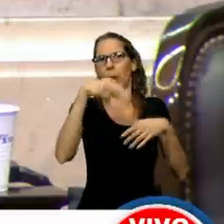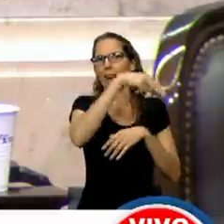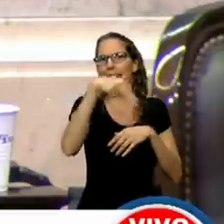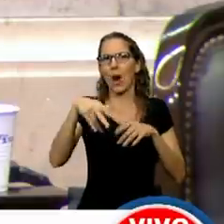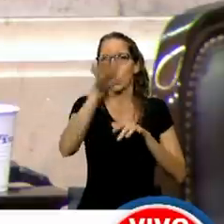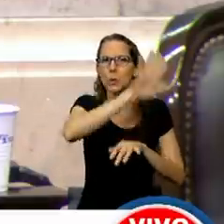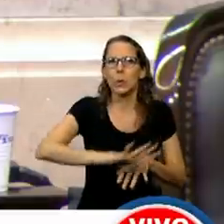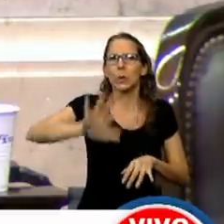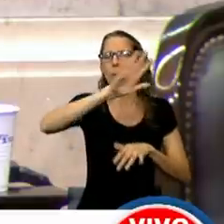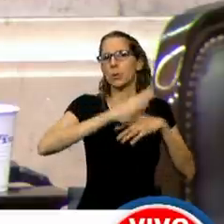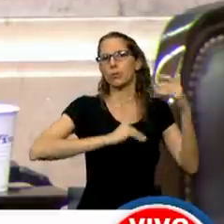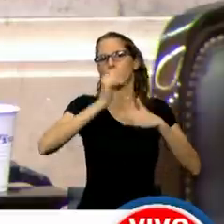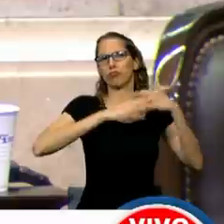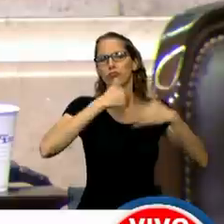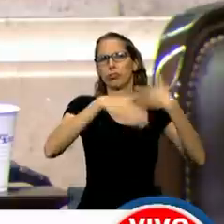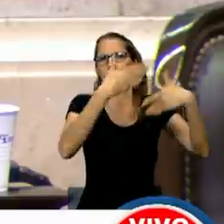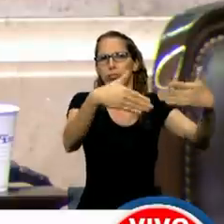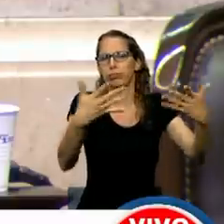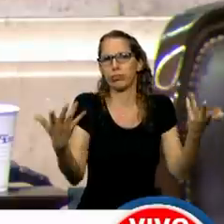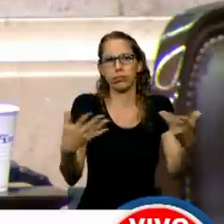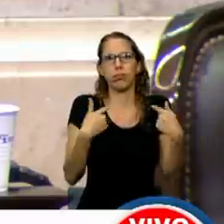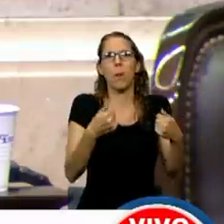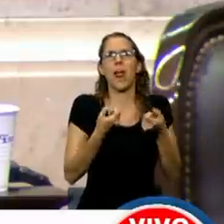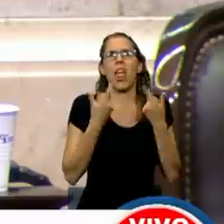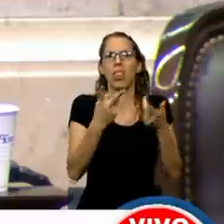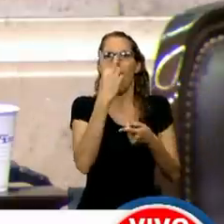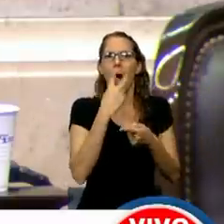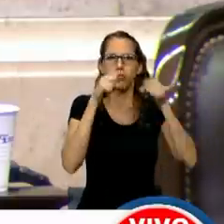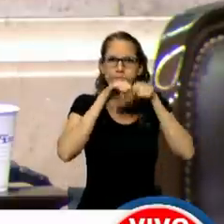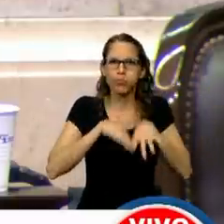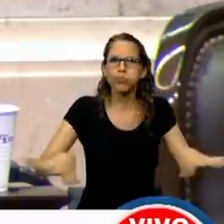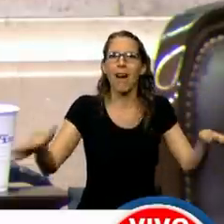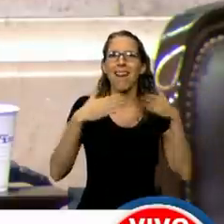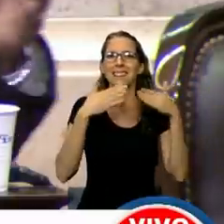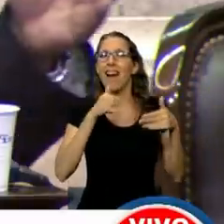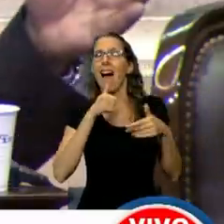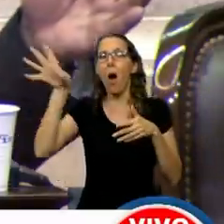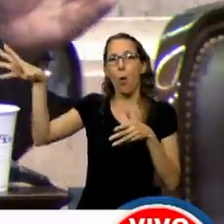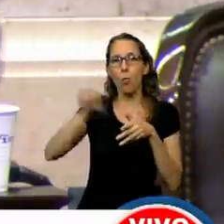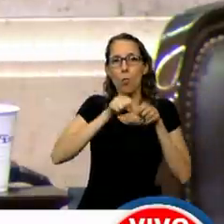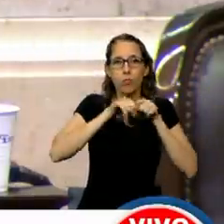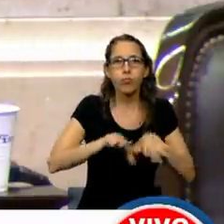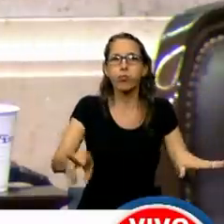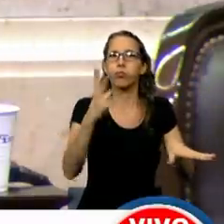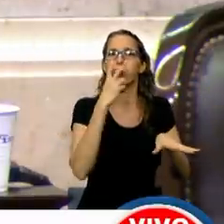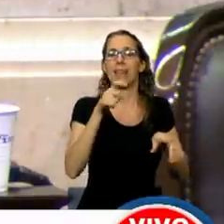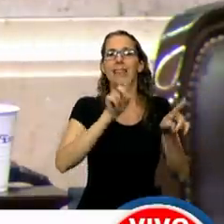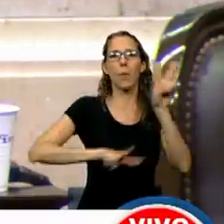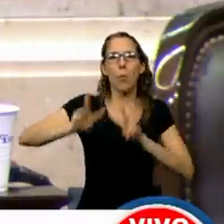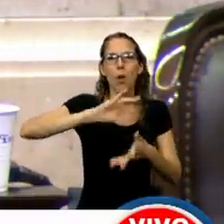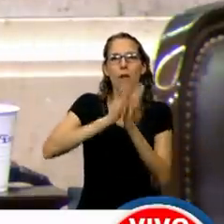beneficio de mayor generar generar hidroelectricidad y también generar y evitar inundaciones